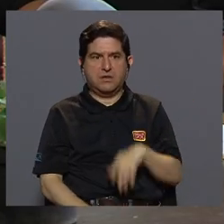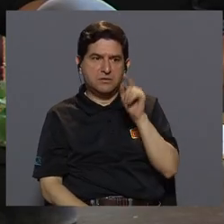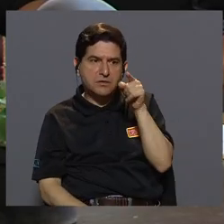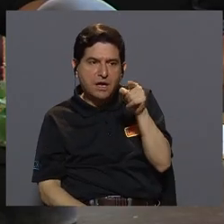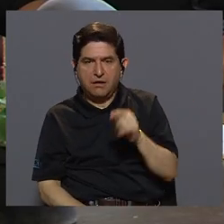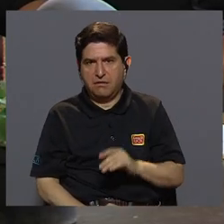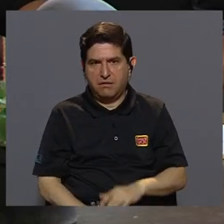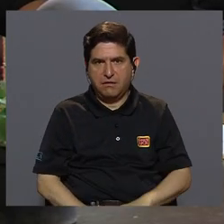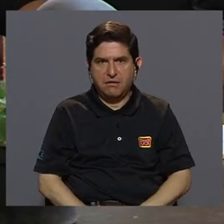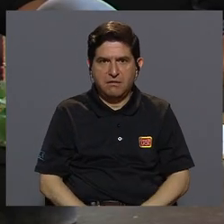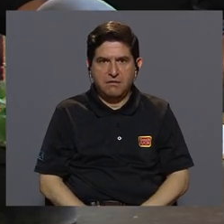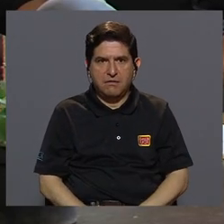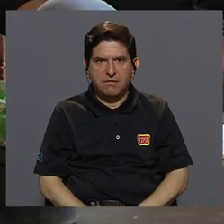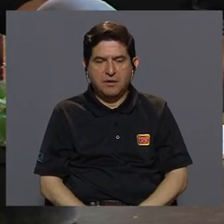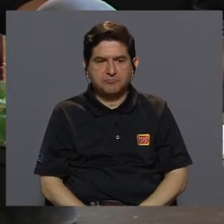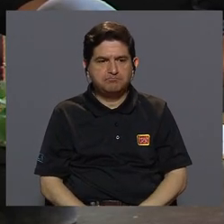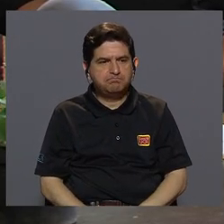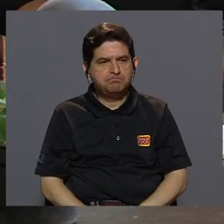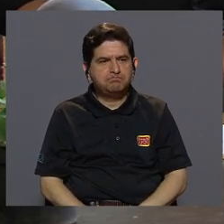sido